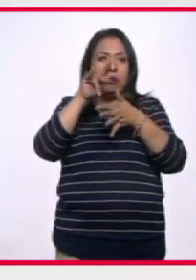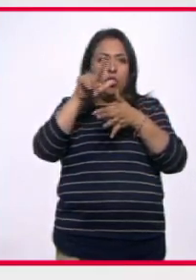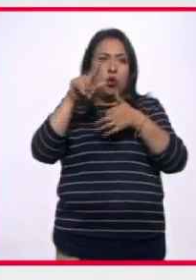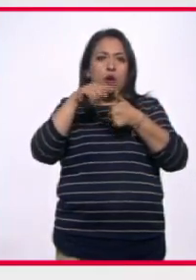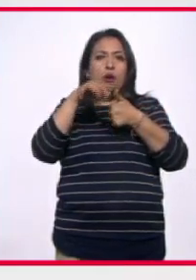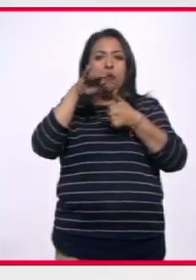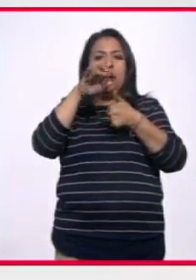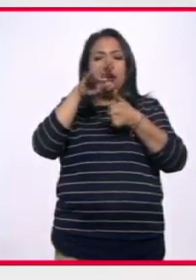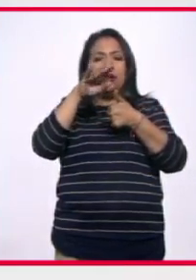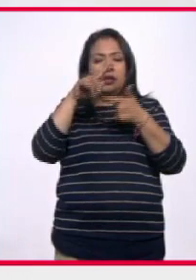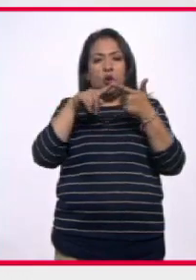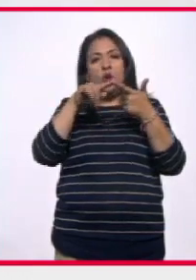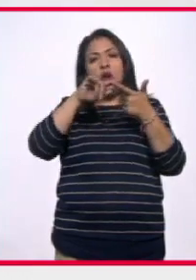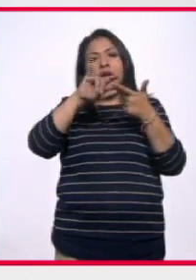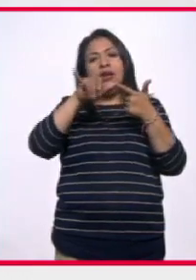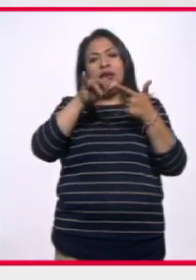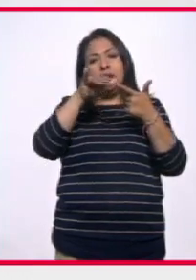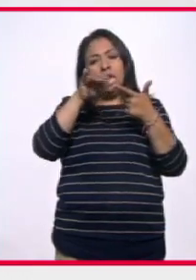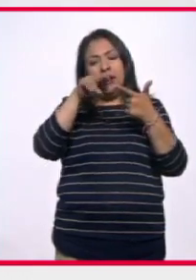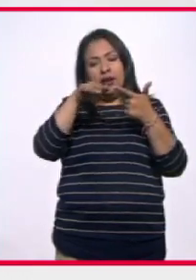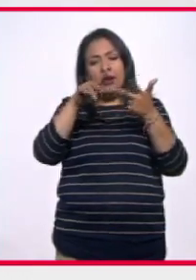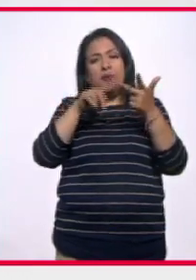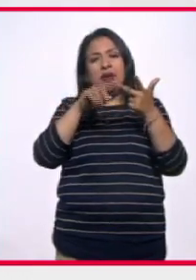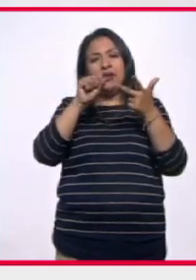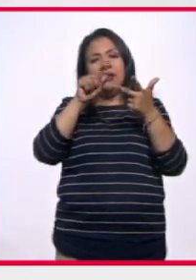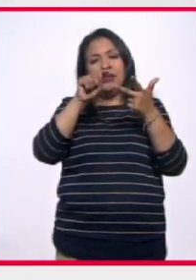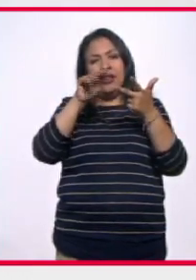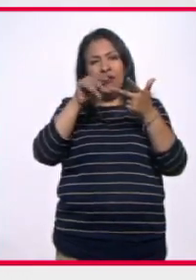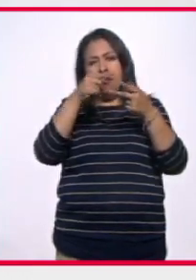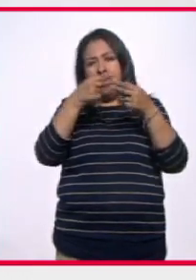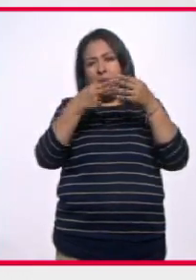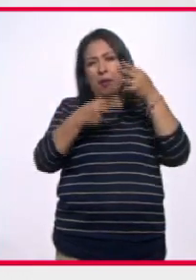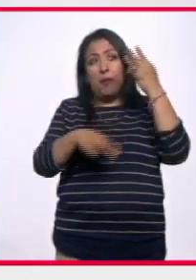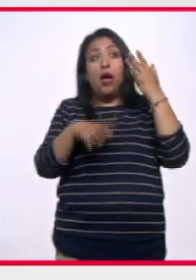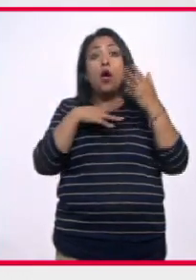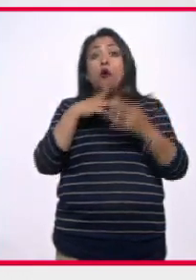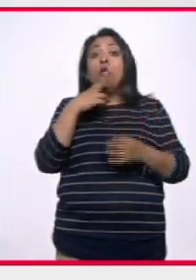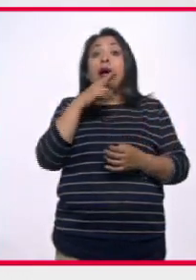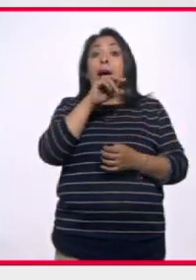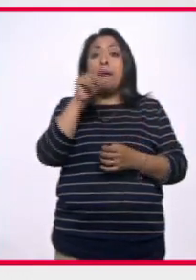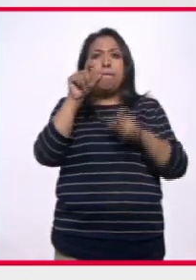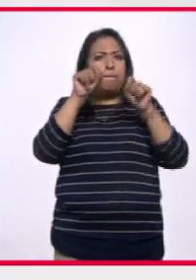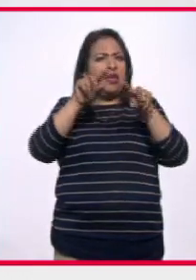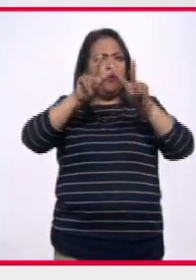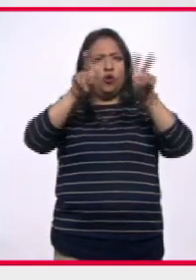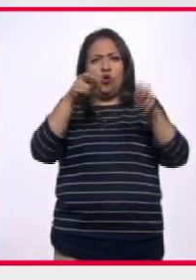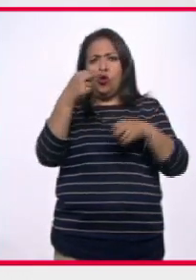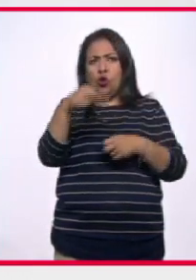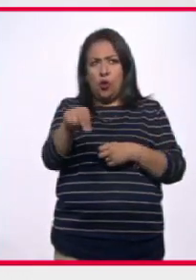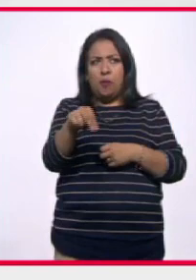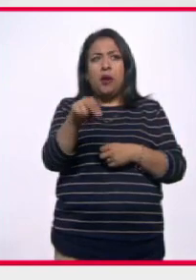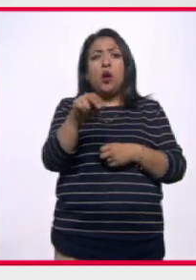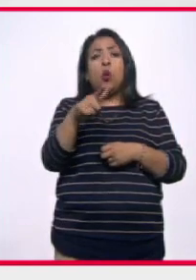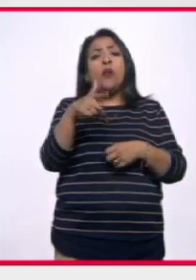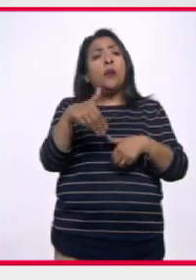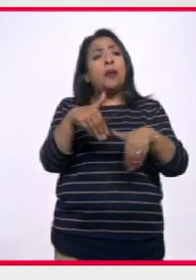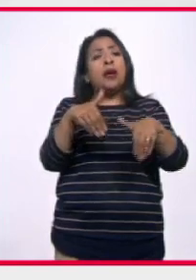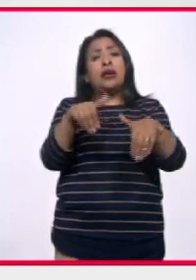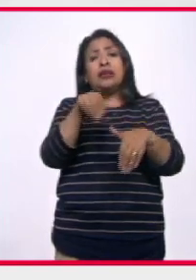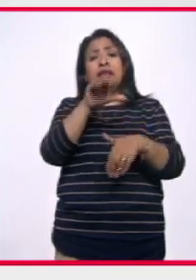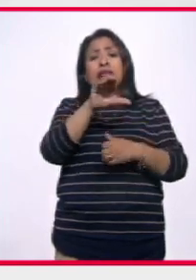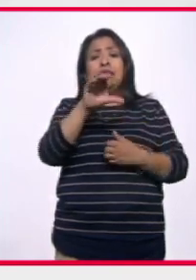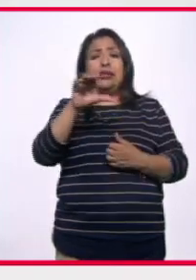mariana chávez jiménez vázquez y steffen izquierdo se activa con la aplicación del mismo nombre que al caminar por el centro